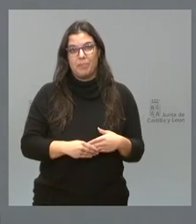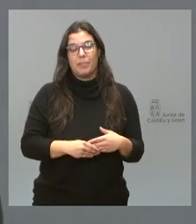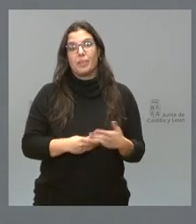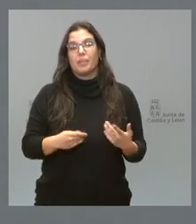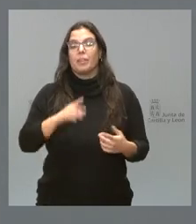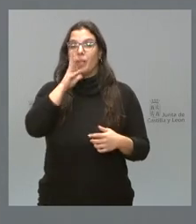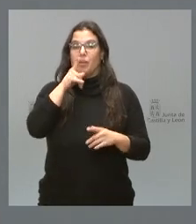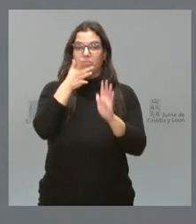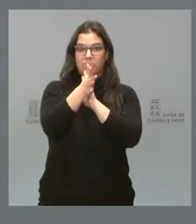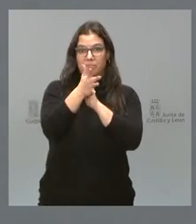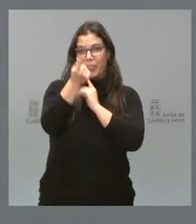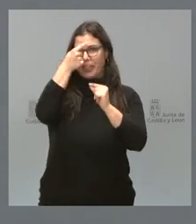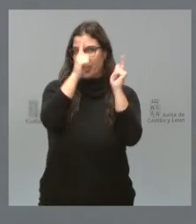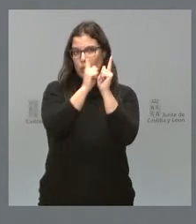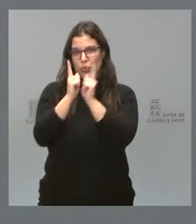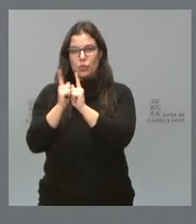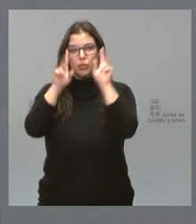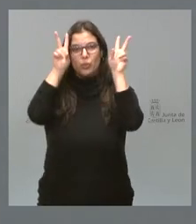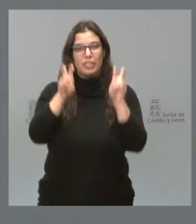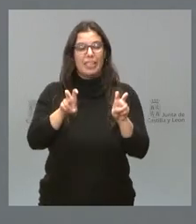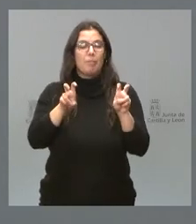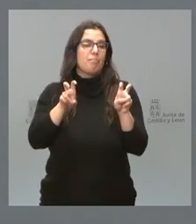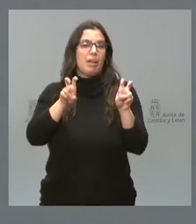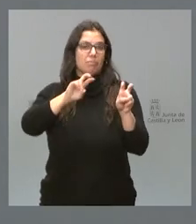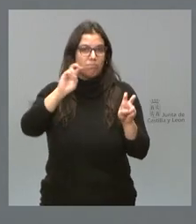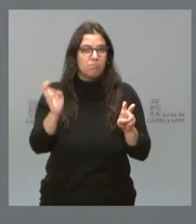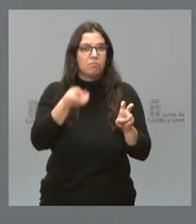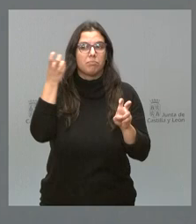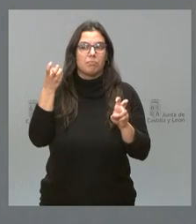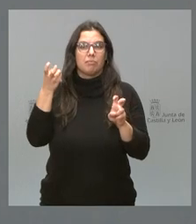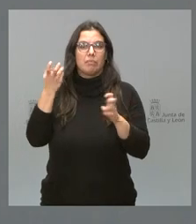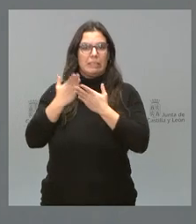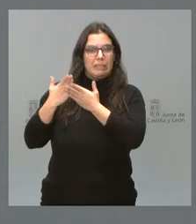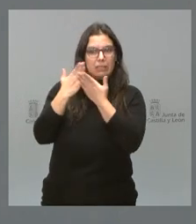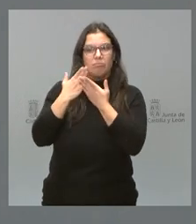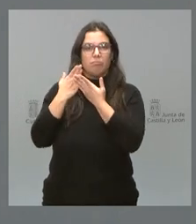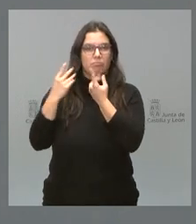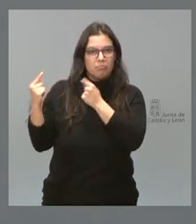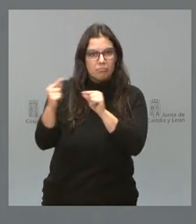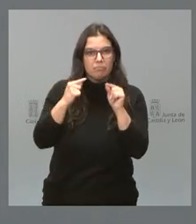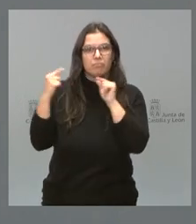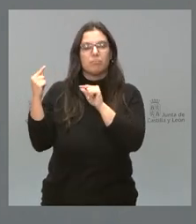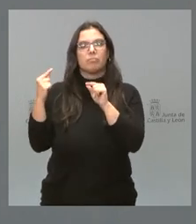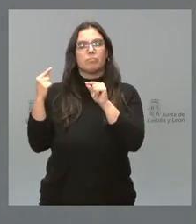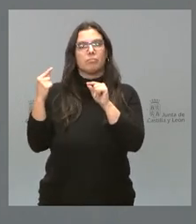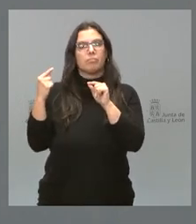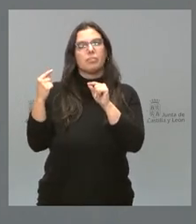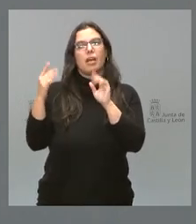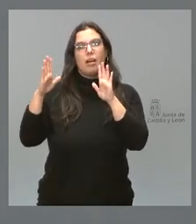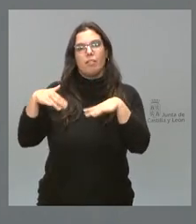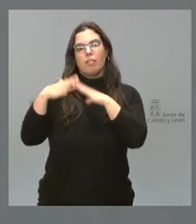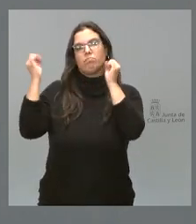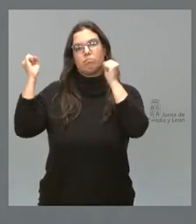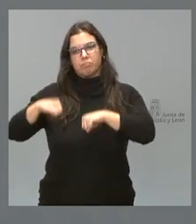y paso a detallarles brevemente los temas que han sido objeto de estudio de análisis y de aprobación y acuerdo en su caso